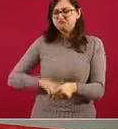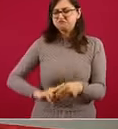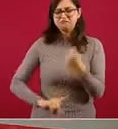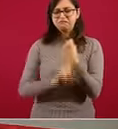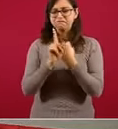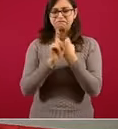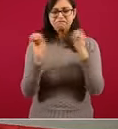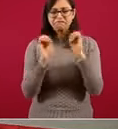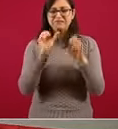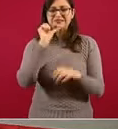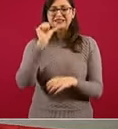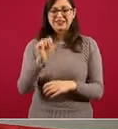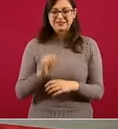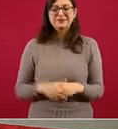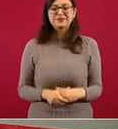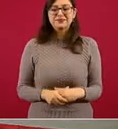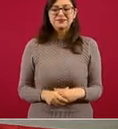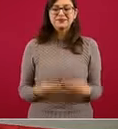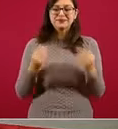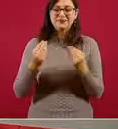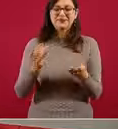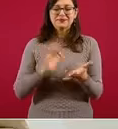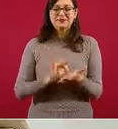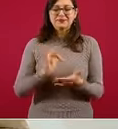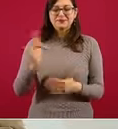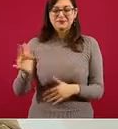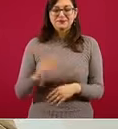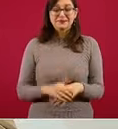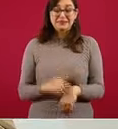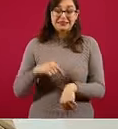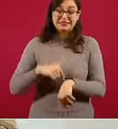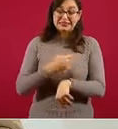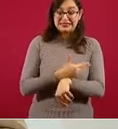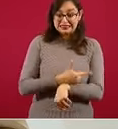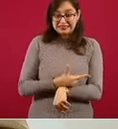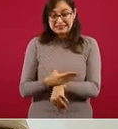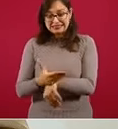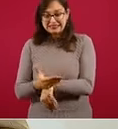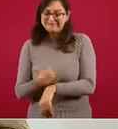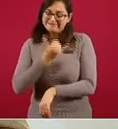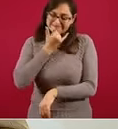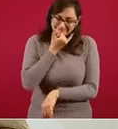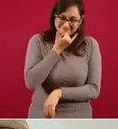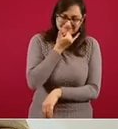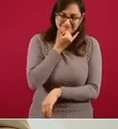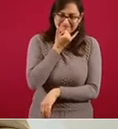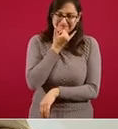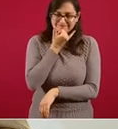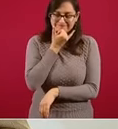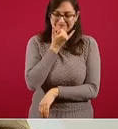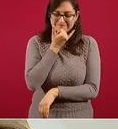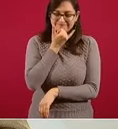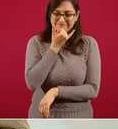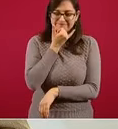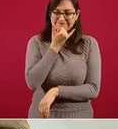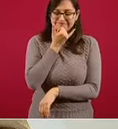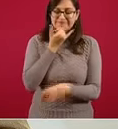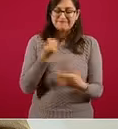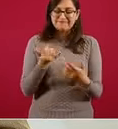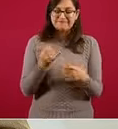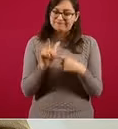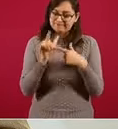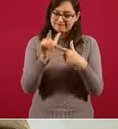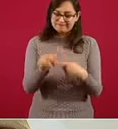específico. Bueno, pues muchísimas gracias y disculpen por haberme extendido un par de minutos. Pues estaremos